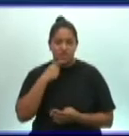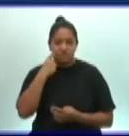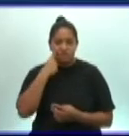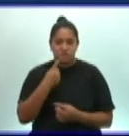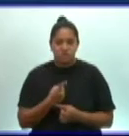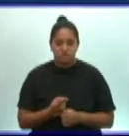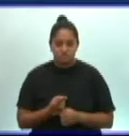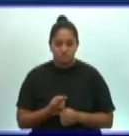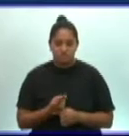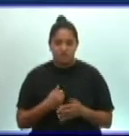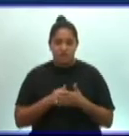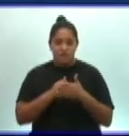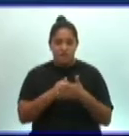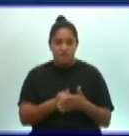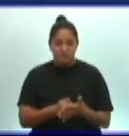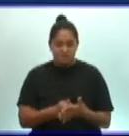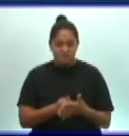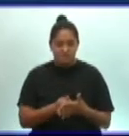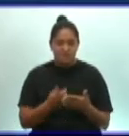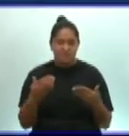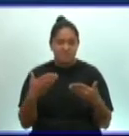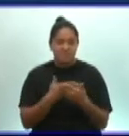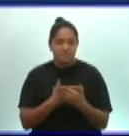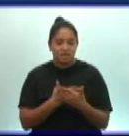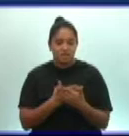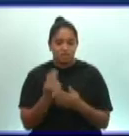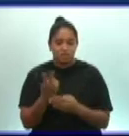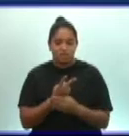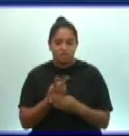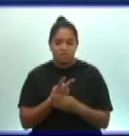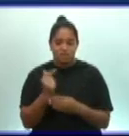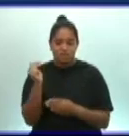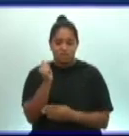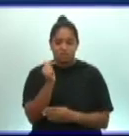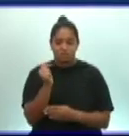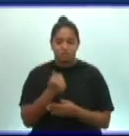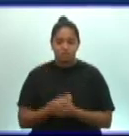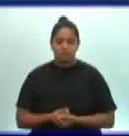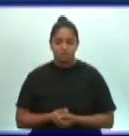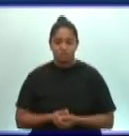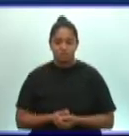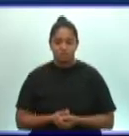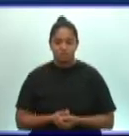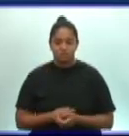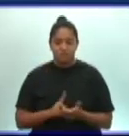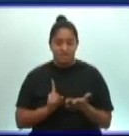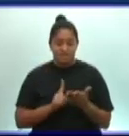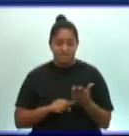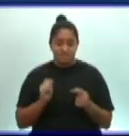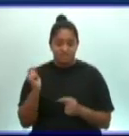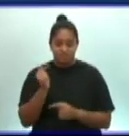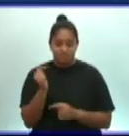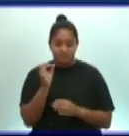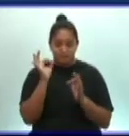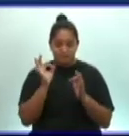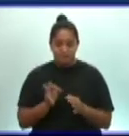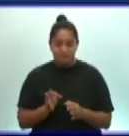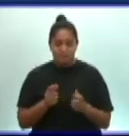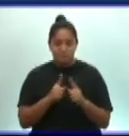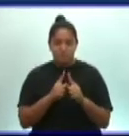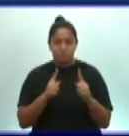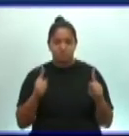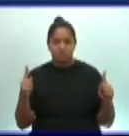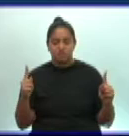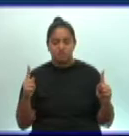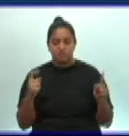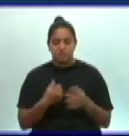interacción entre las partículas. Como ambas son de signo negativo, ya sabemos que cargas del mismo signo se repelen. Por tanto, la